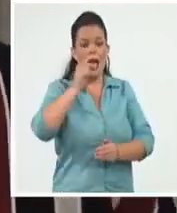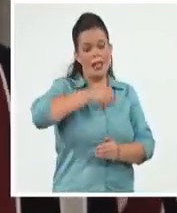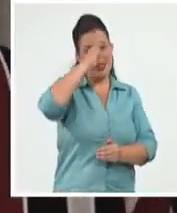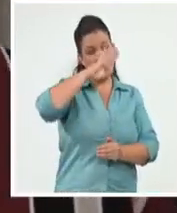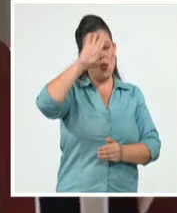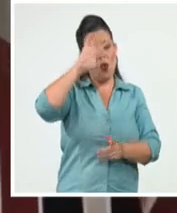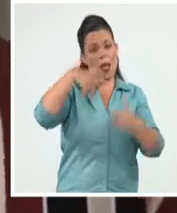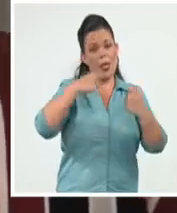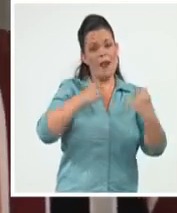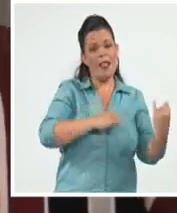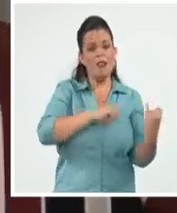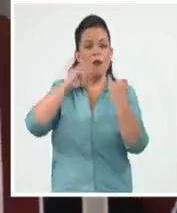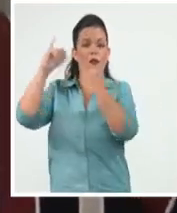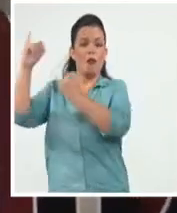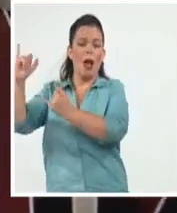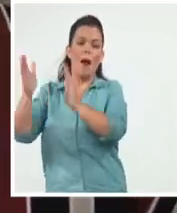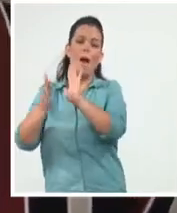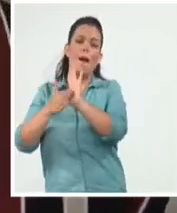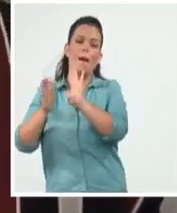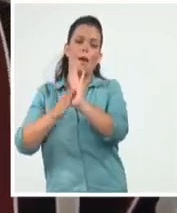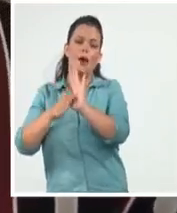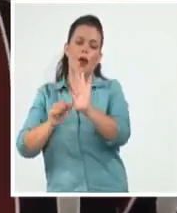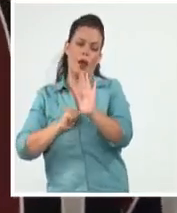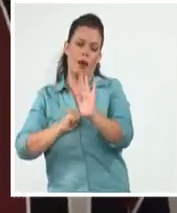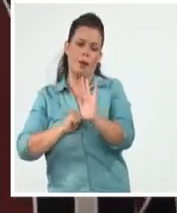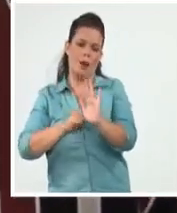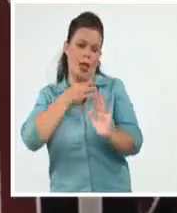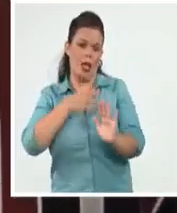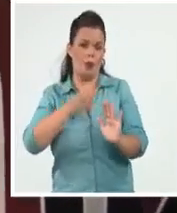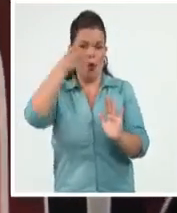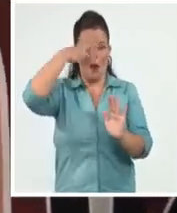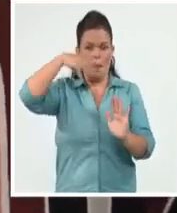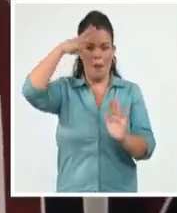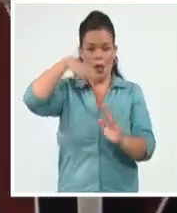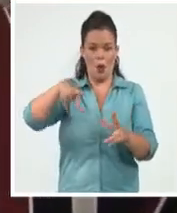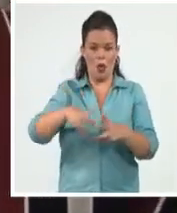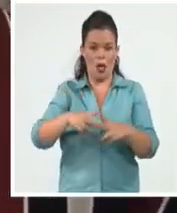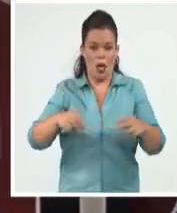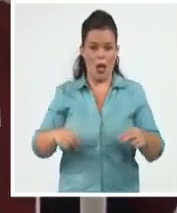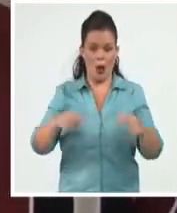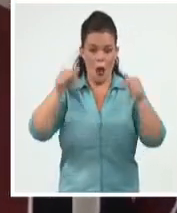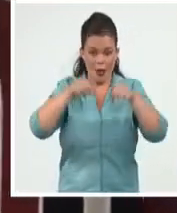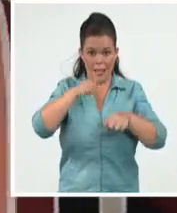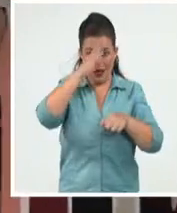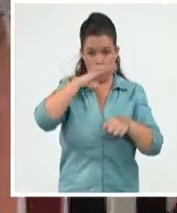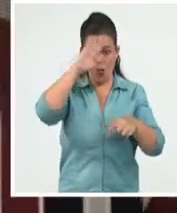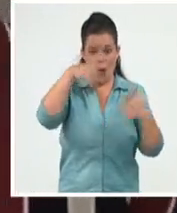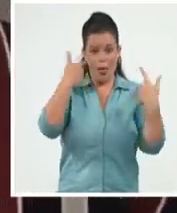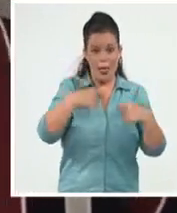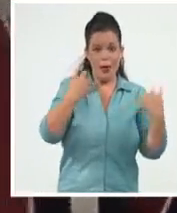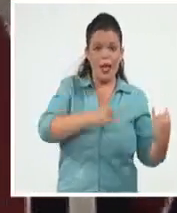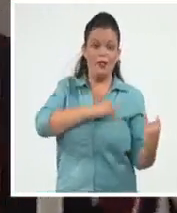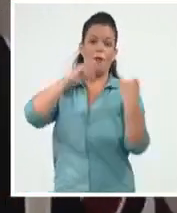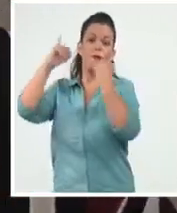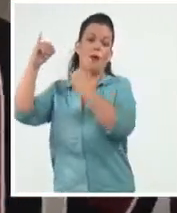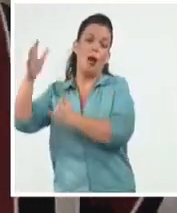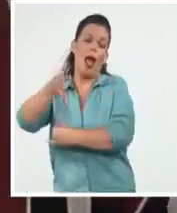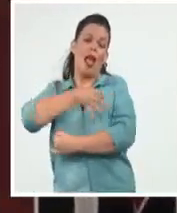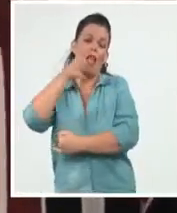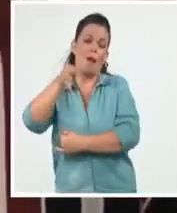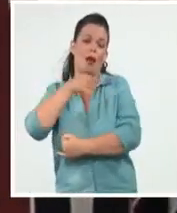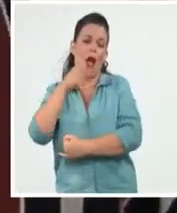caso específico de las donaciones de México y Nicaragua, los recursos recibidos en ningún caso tienen nada que ver con